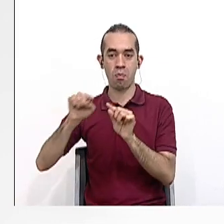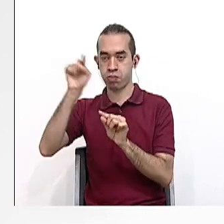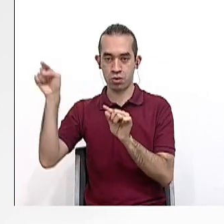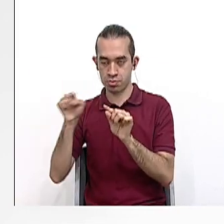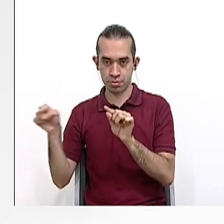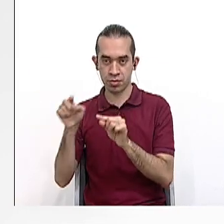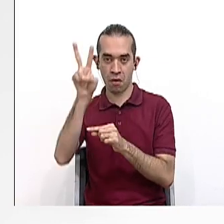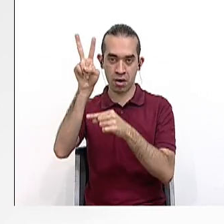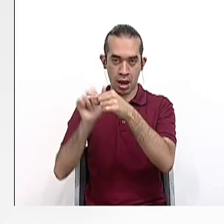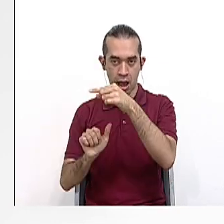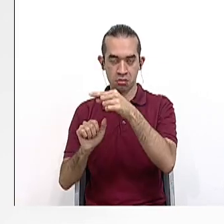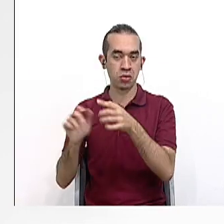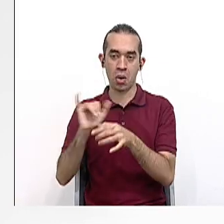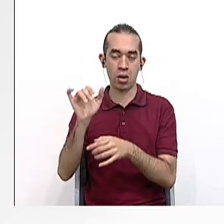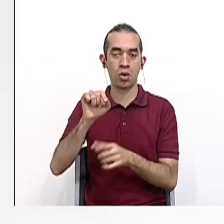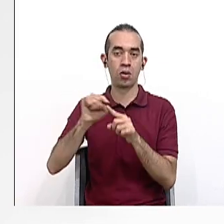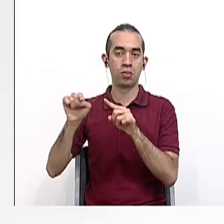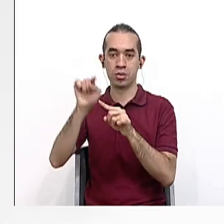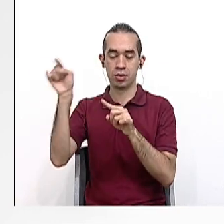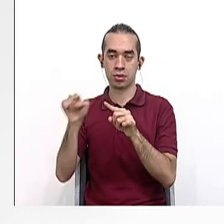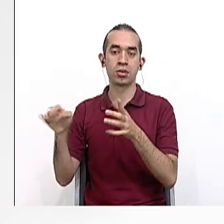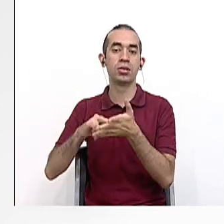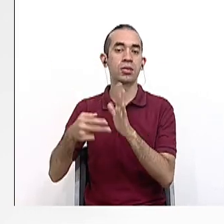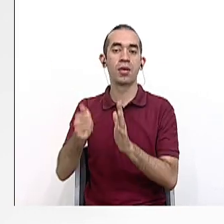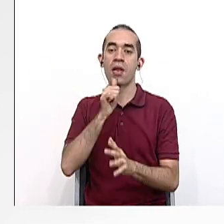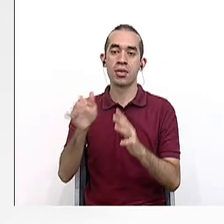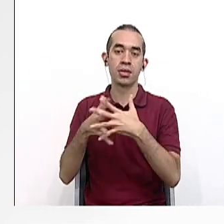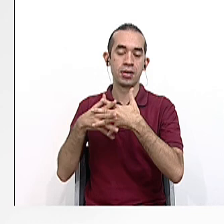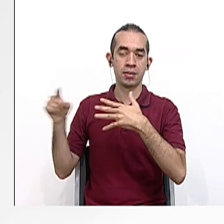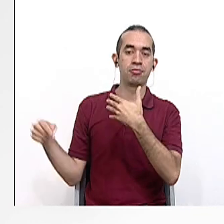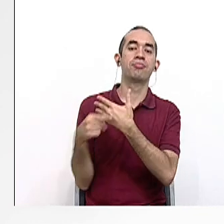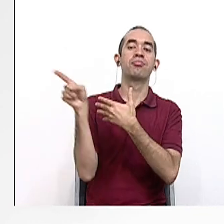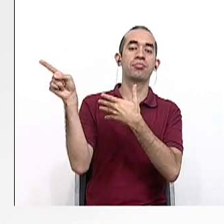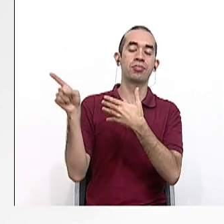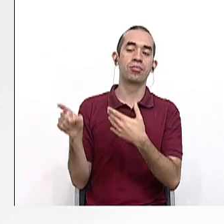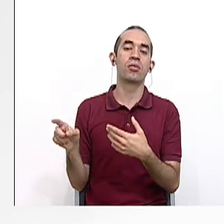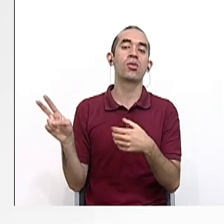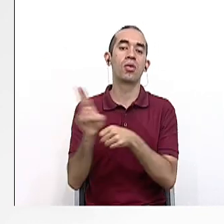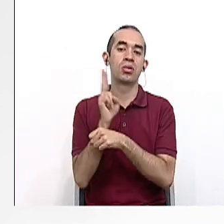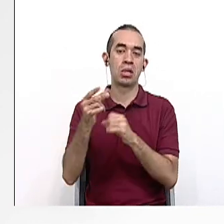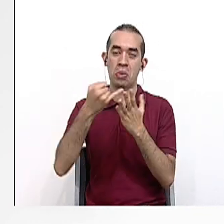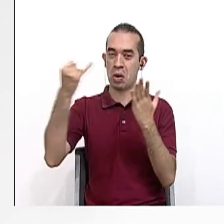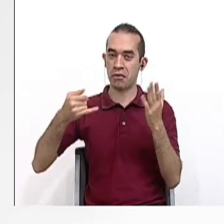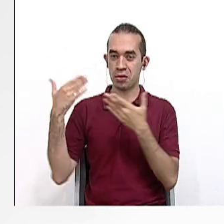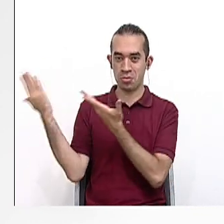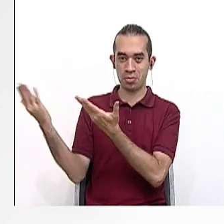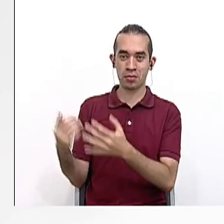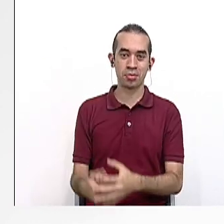Y eso sería la resistencia utilizando un método gráfico.